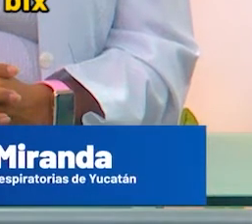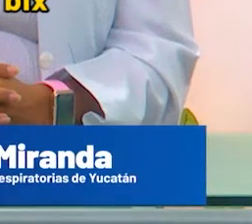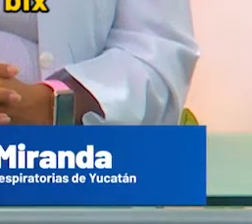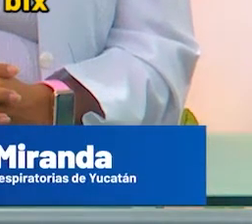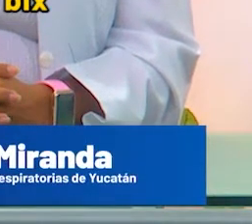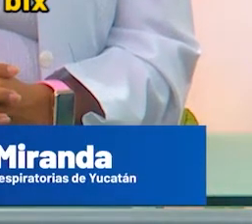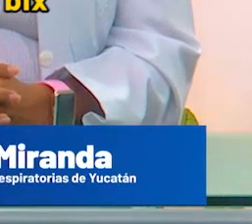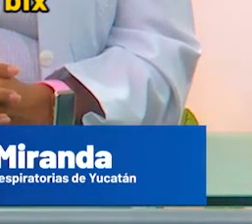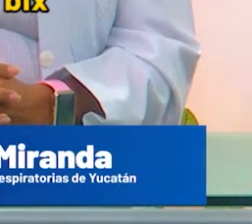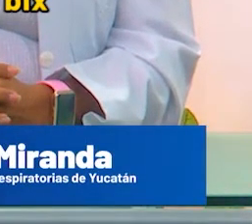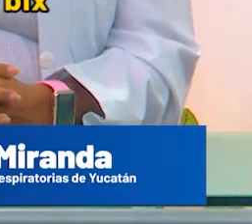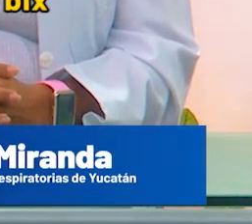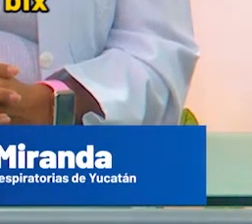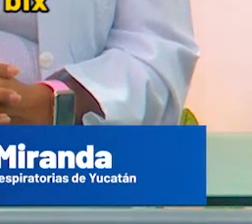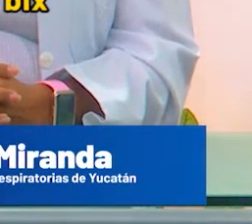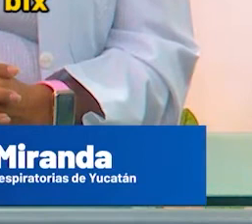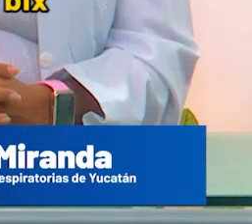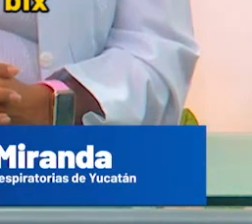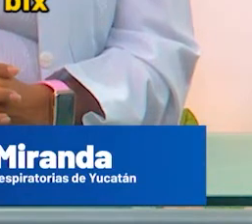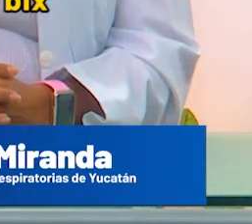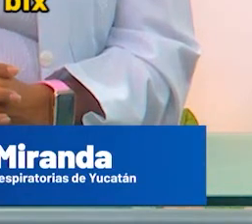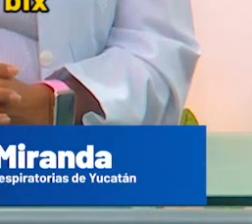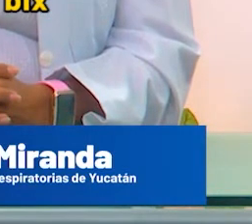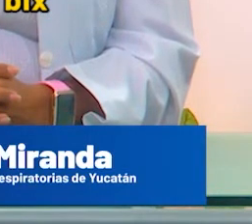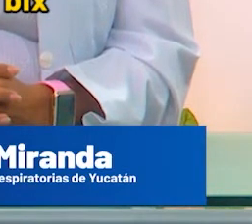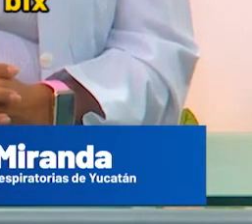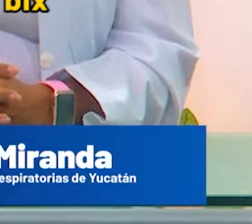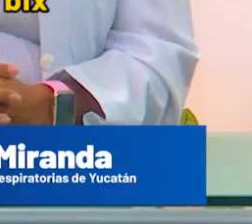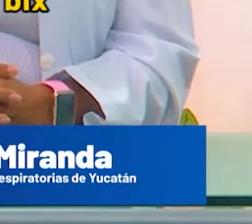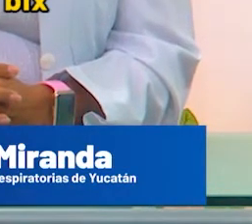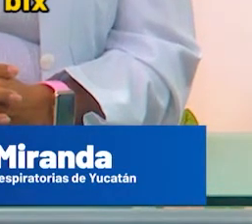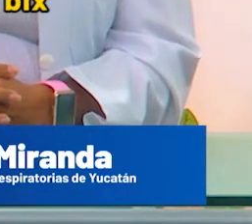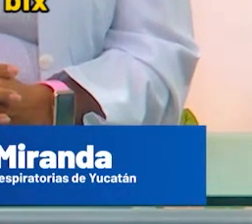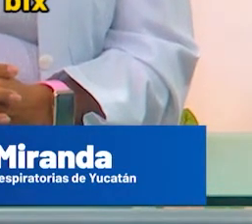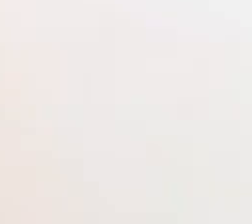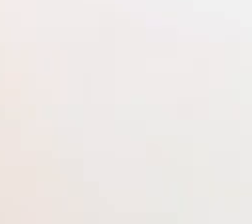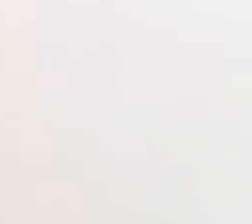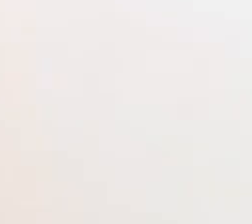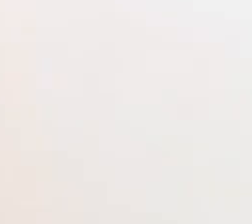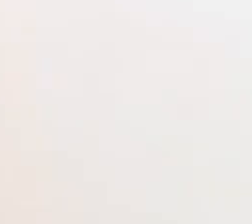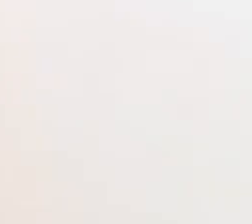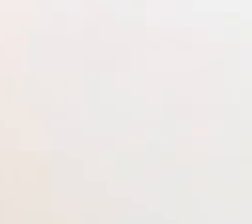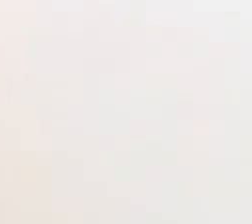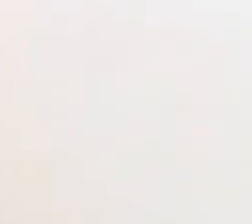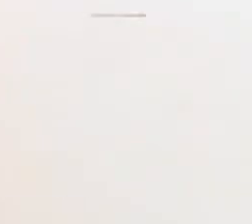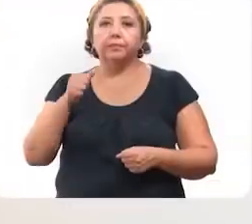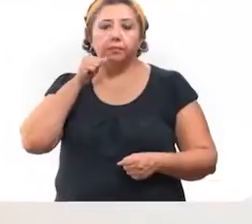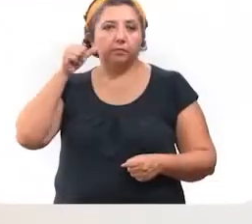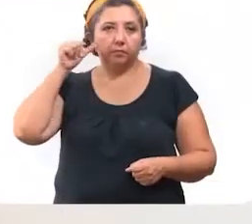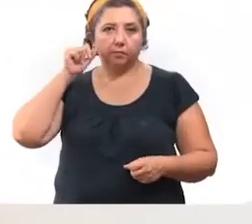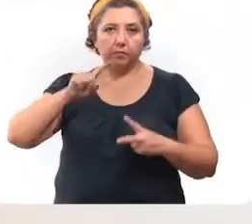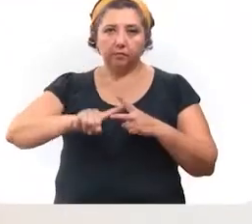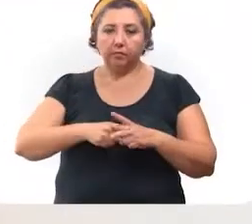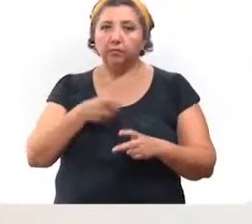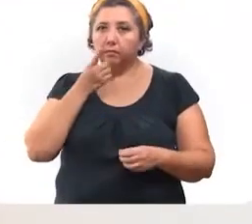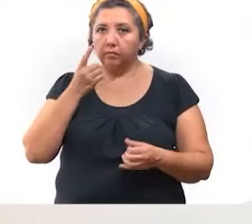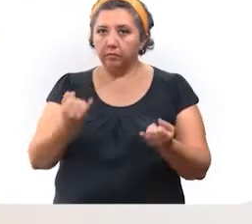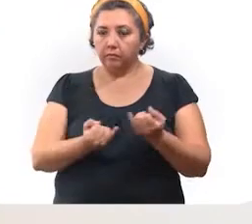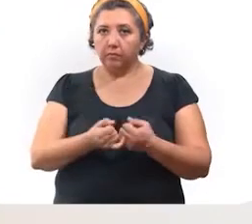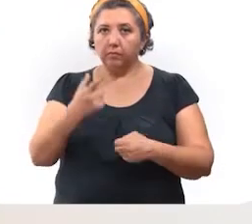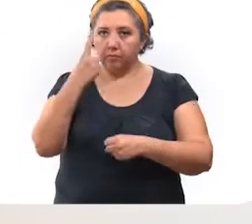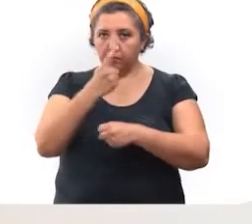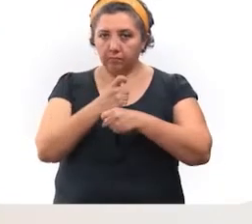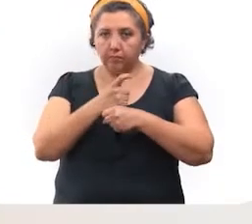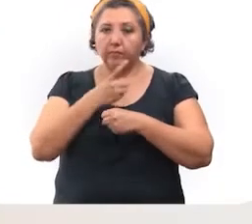Buenas tardes. Nos permitimos dar el informe diario relacionado con el COVID-19. Adelante, doctora. Gracias, doctora. Buenas tardes. Ayer inició la aplicación simultánea de